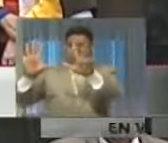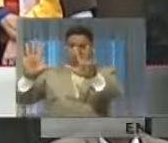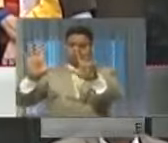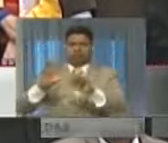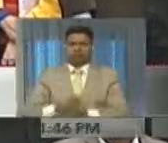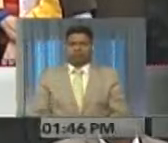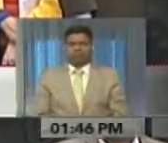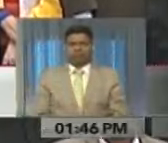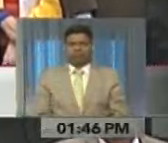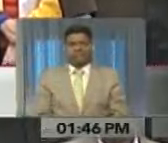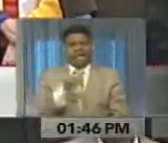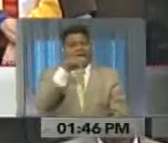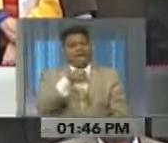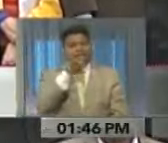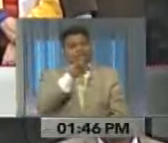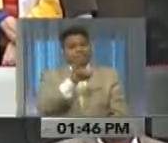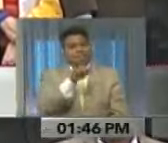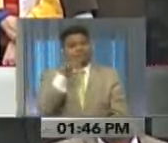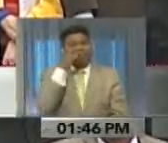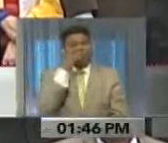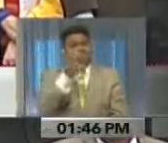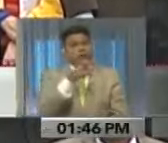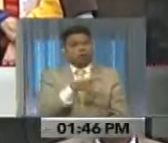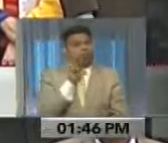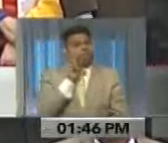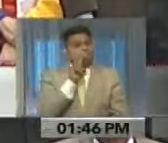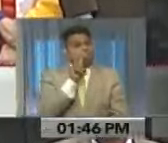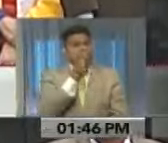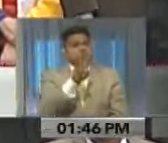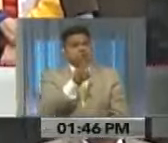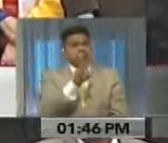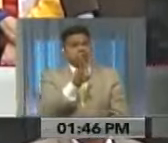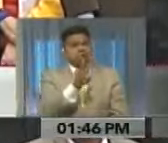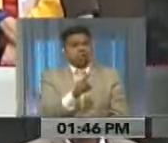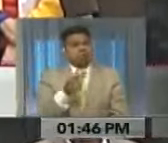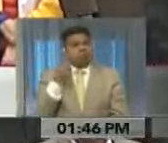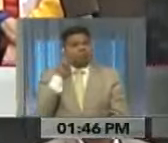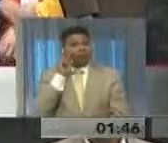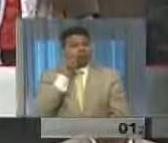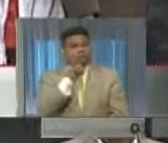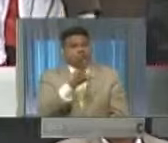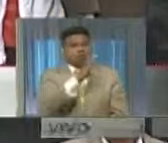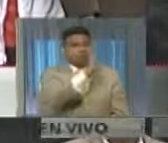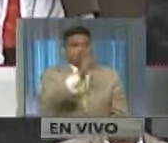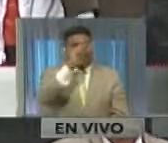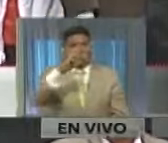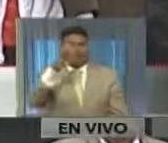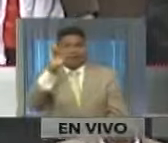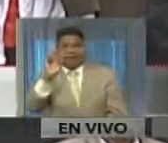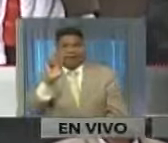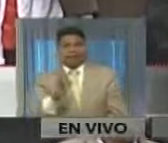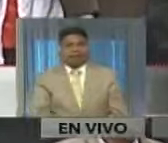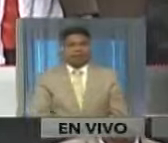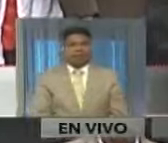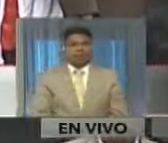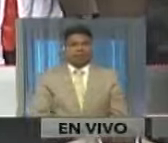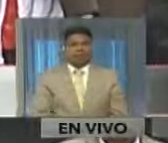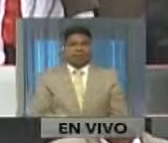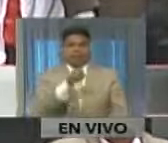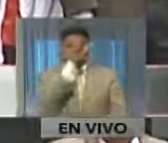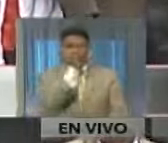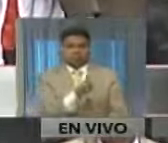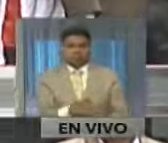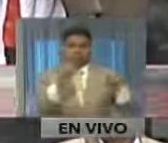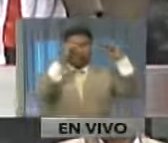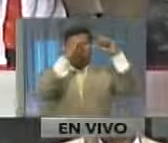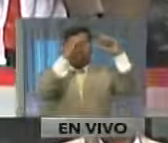1998, este mismo pueblo vio salir de ese Consejo Nacional Electoral al candidato presidencial